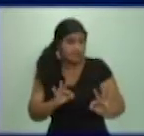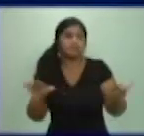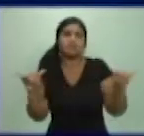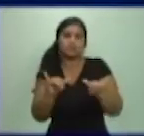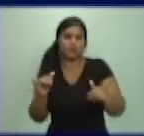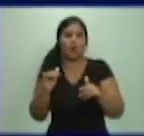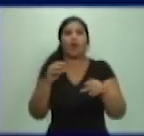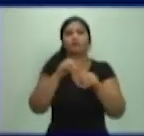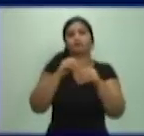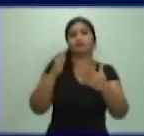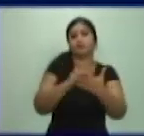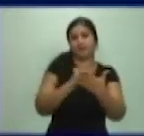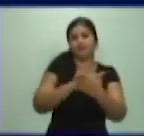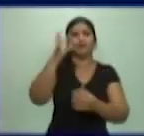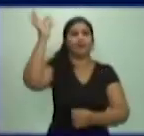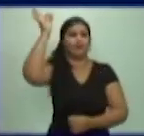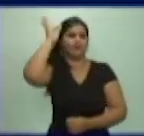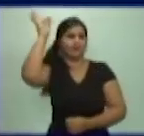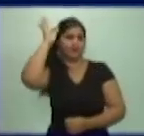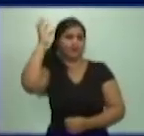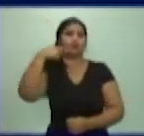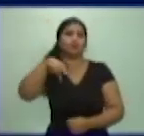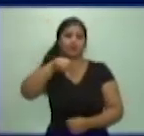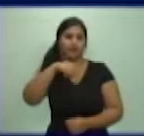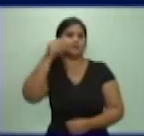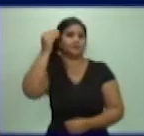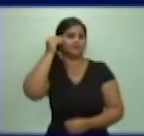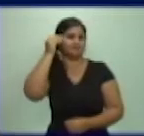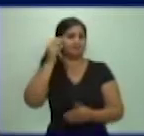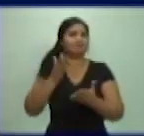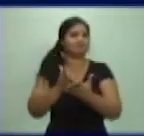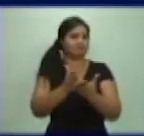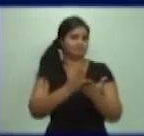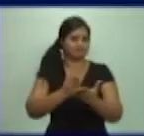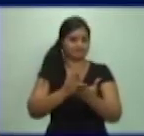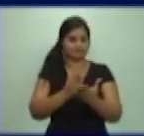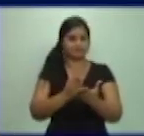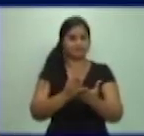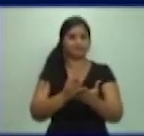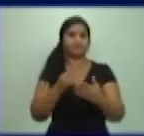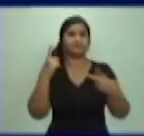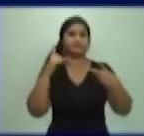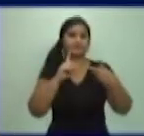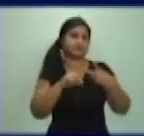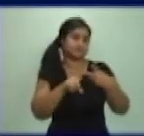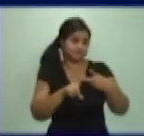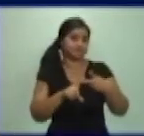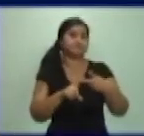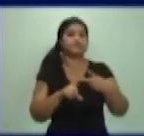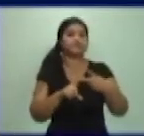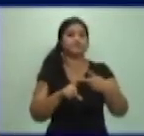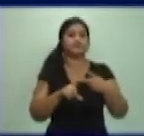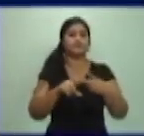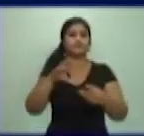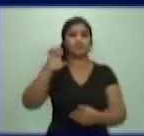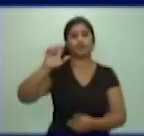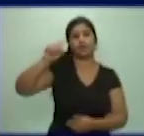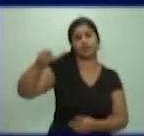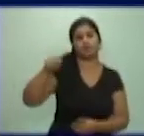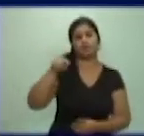bibliografía que usted tiene a su alcance para poder estudiar. Lo humorístico y lo satírico como reflejo del mundo